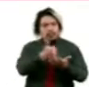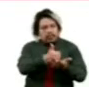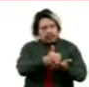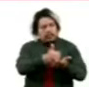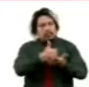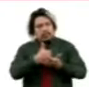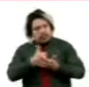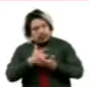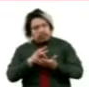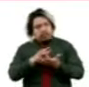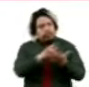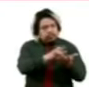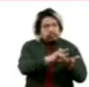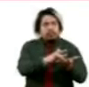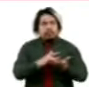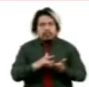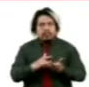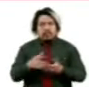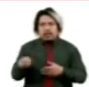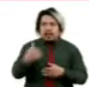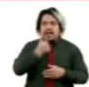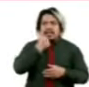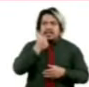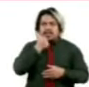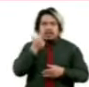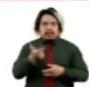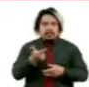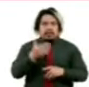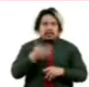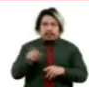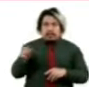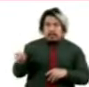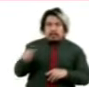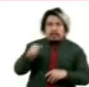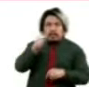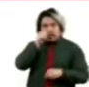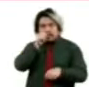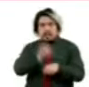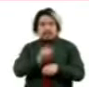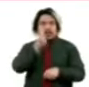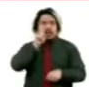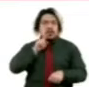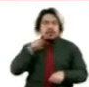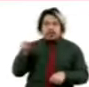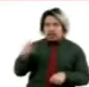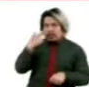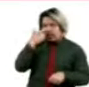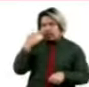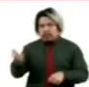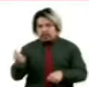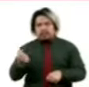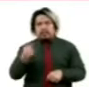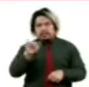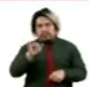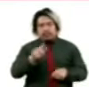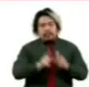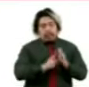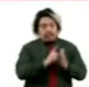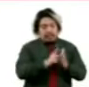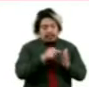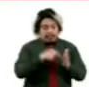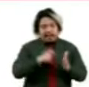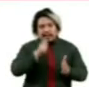a ustedes. Así que tiene razón la secretaria. Caer en una droga, caer en